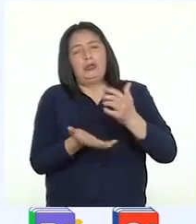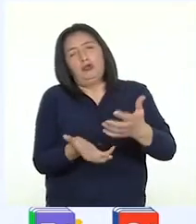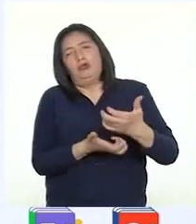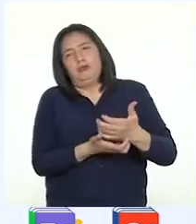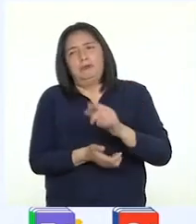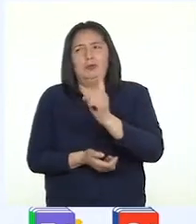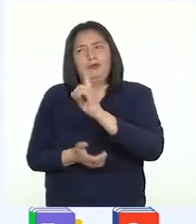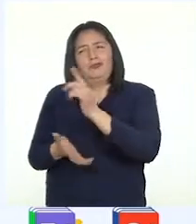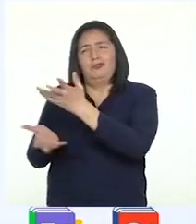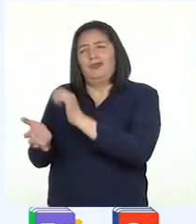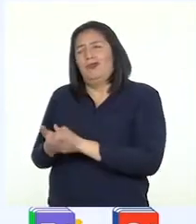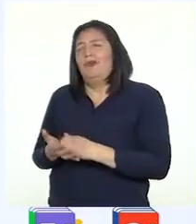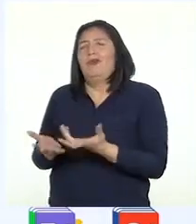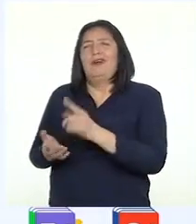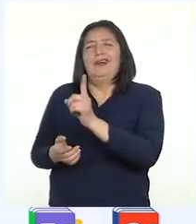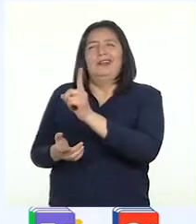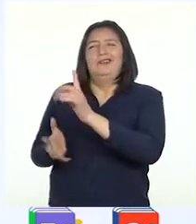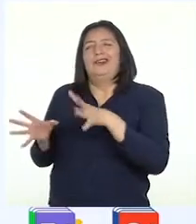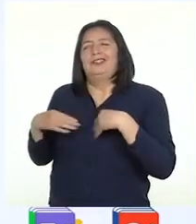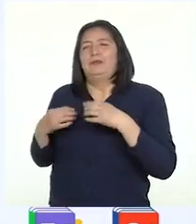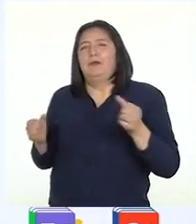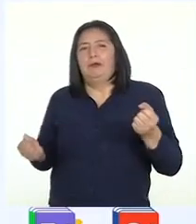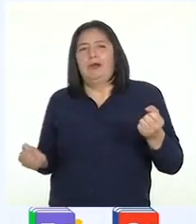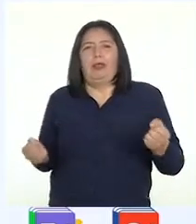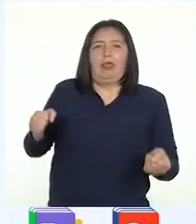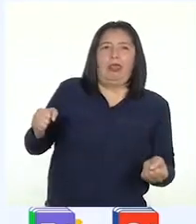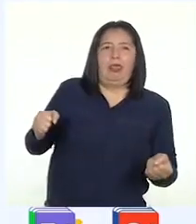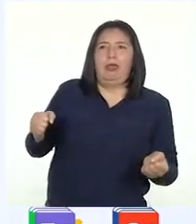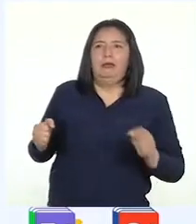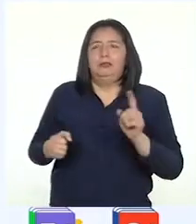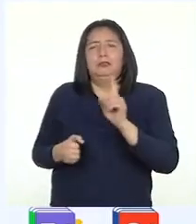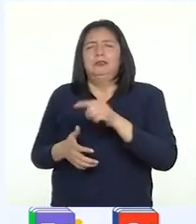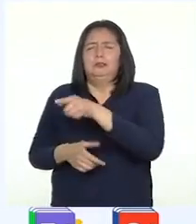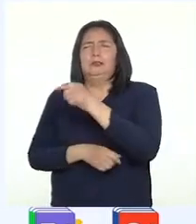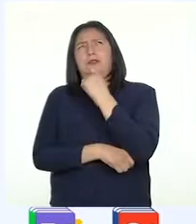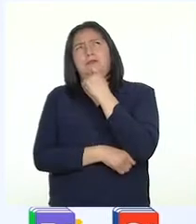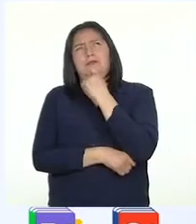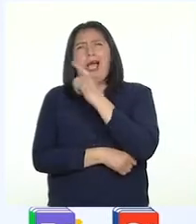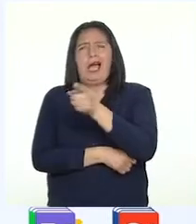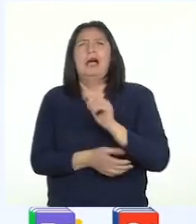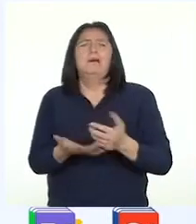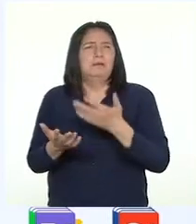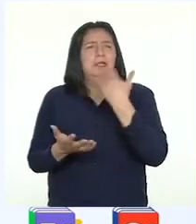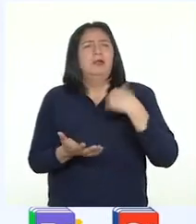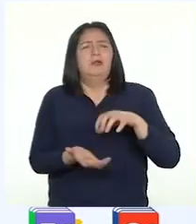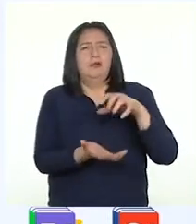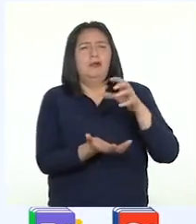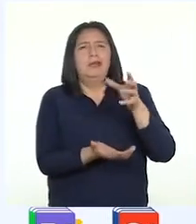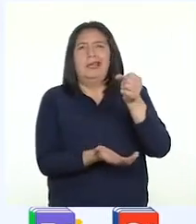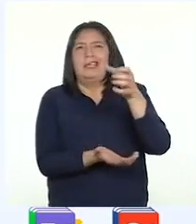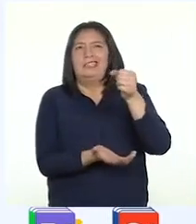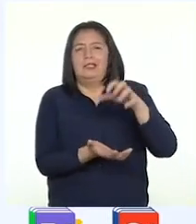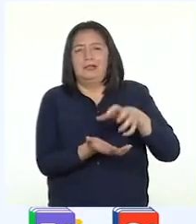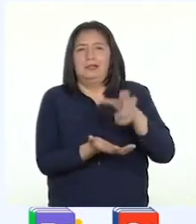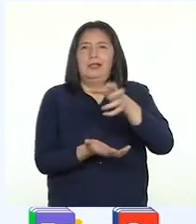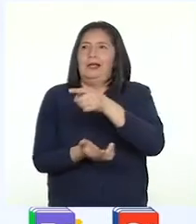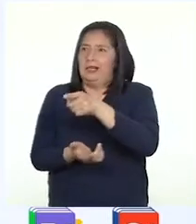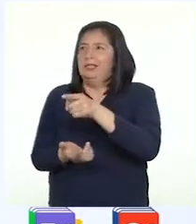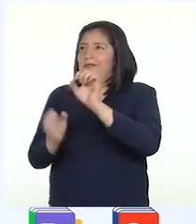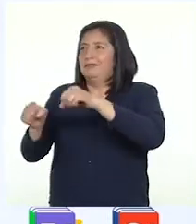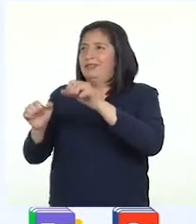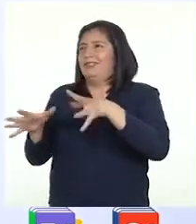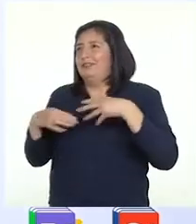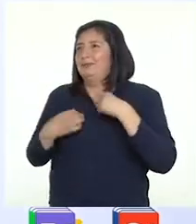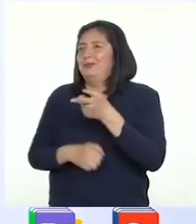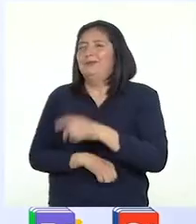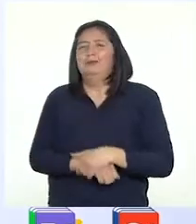él no aceptó porque esto le iba a hacer perder el equilibrio. Entonces la señora le ofreció llevar las latas de leche y ahí el señor Esteban sí